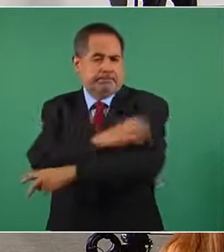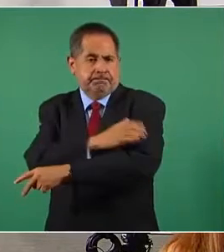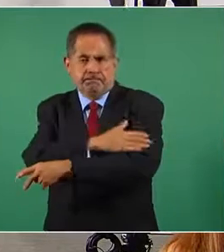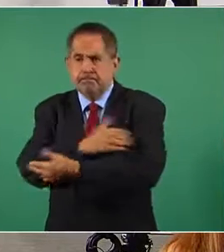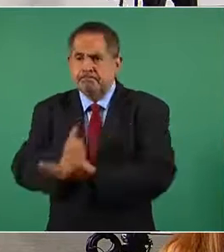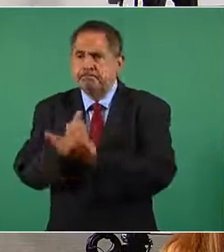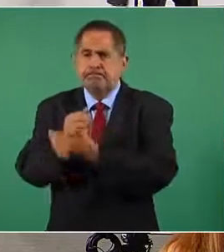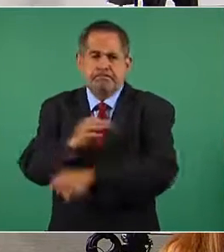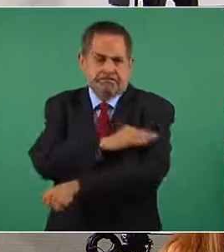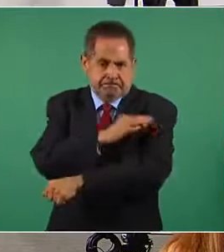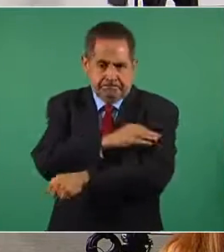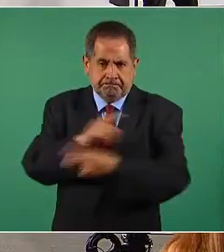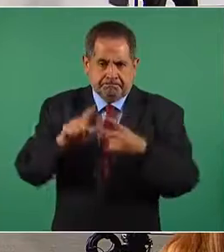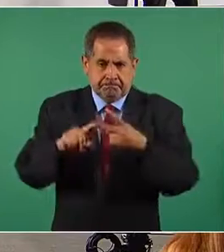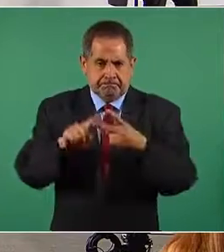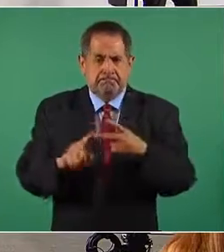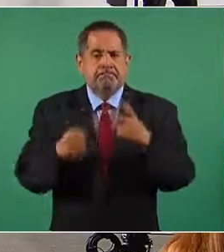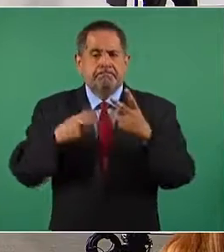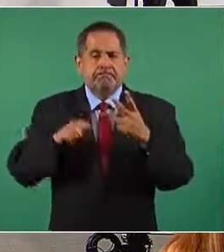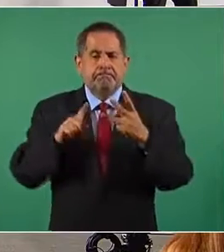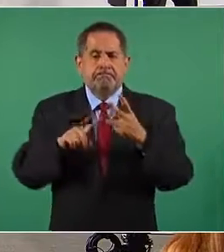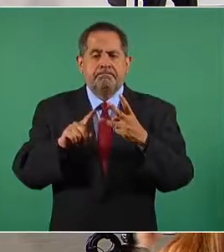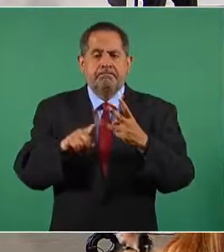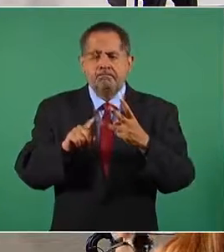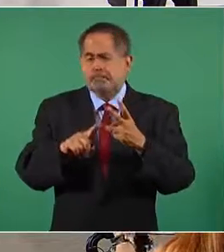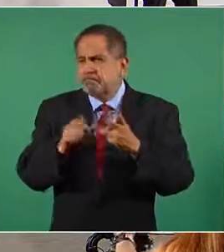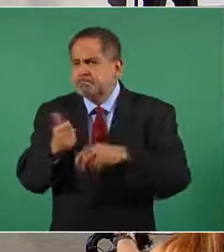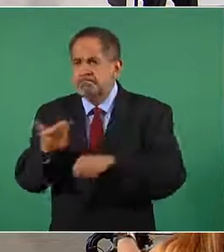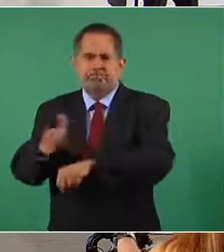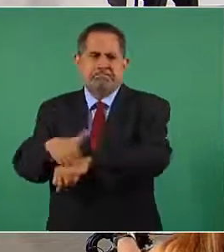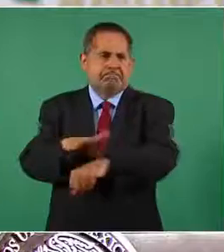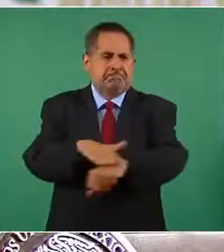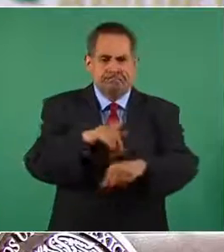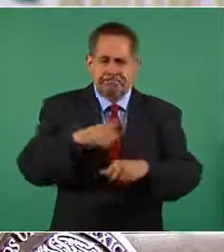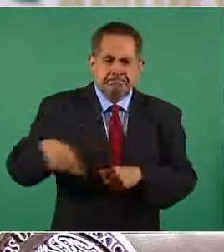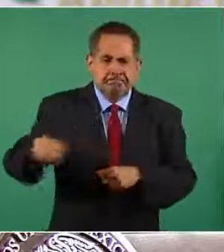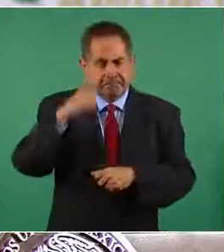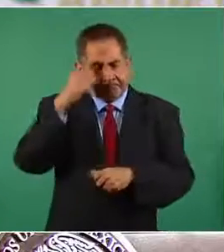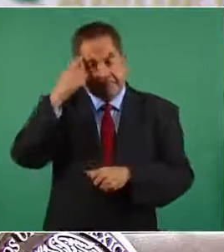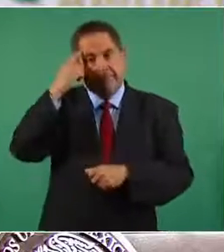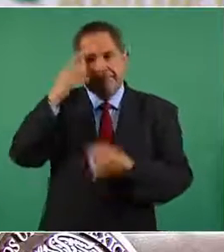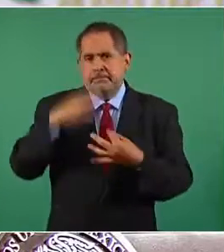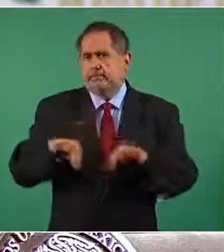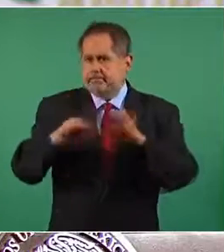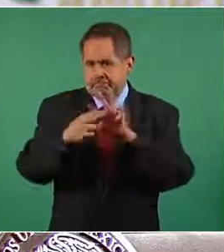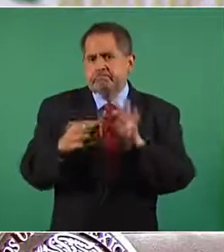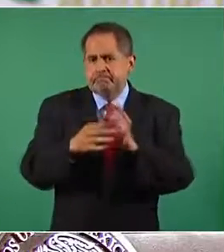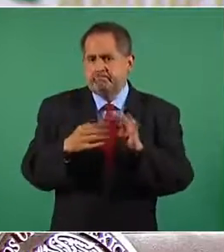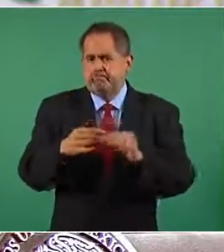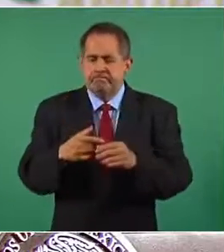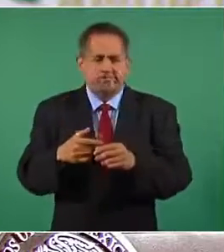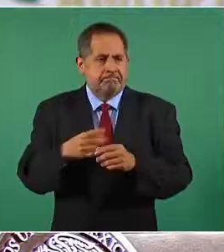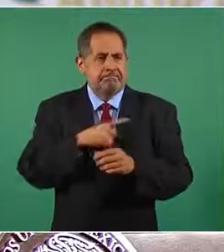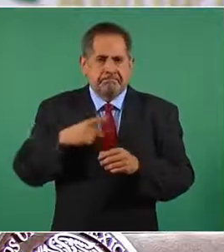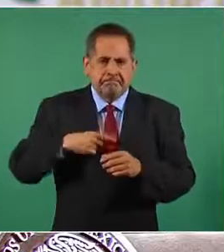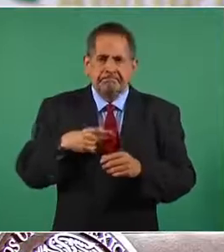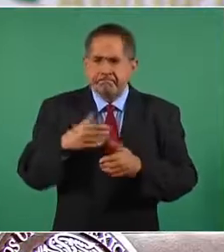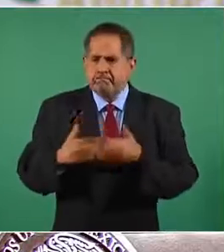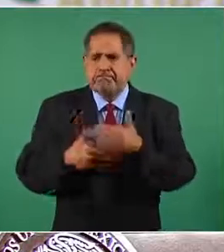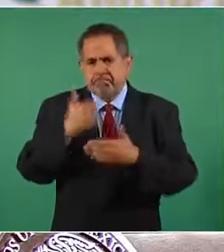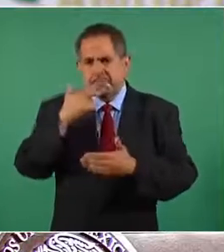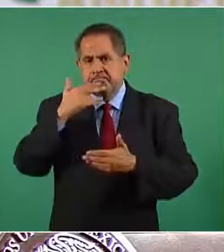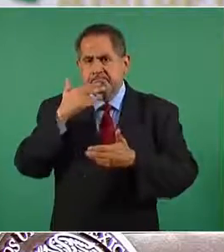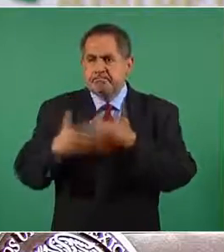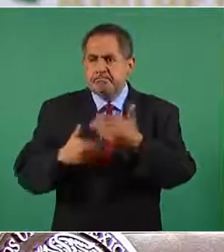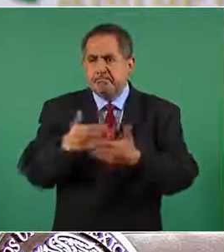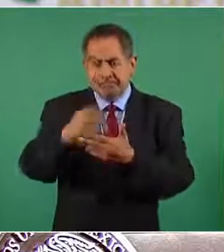algunos elementos de llamado a la población que consideramos importantes para que sigamos teniendo éxito en